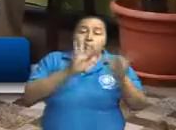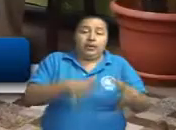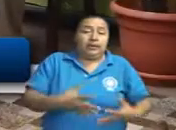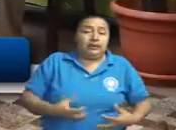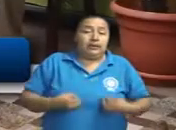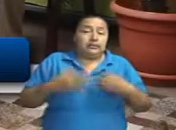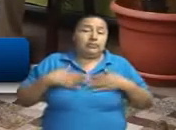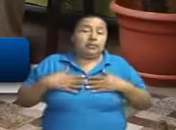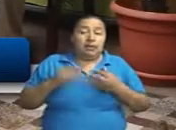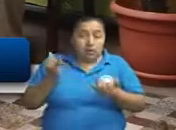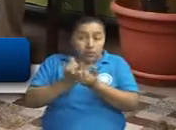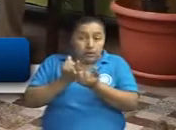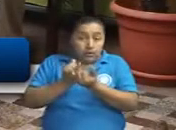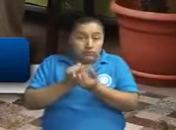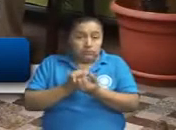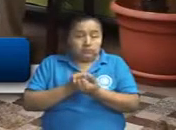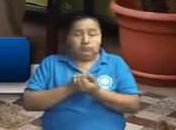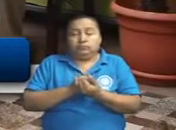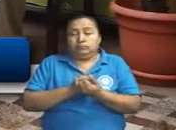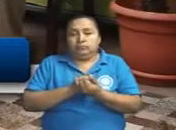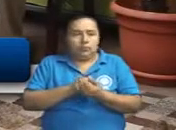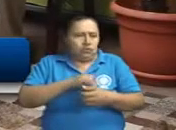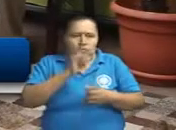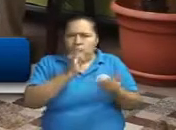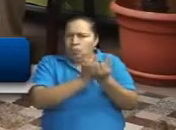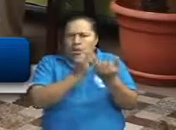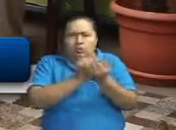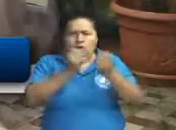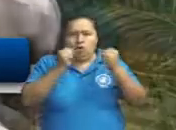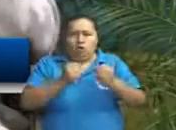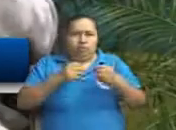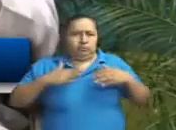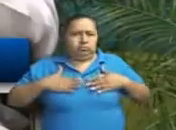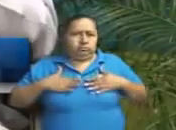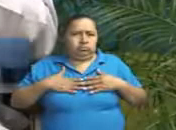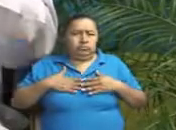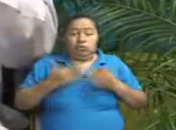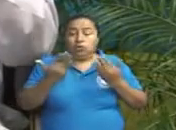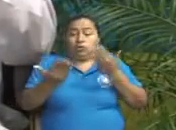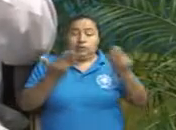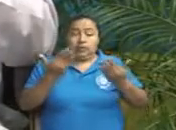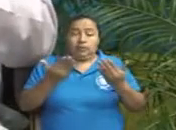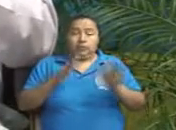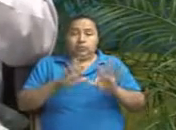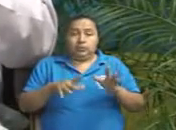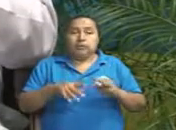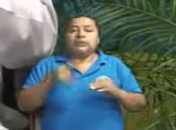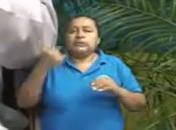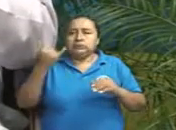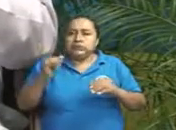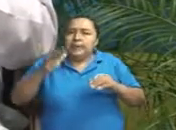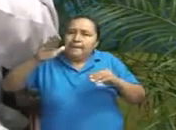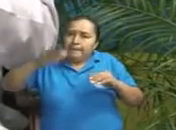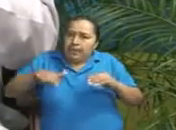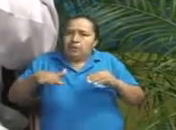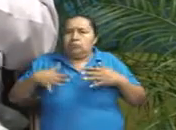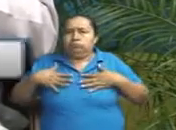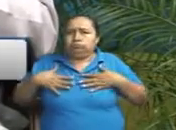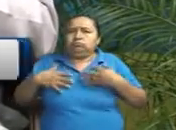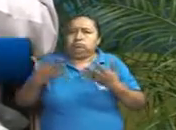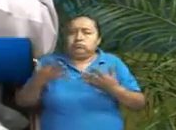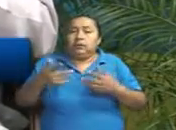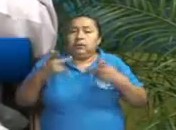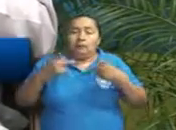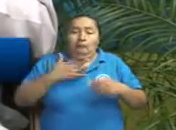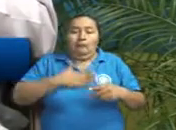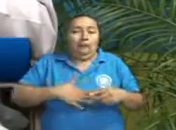Ok. Igual el hombre tiene tejido mamario, o si lo comparamos con la mujer, pues es menos el tejido mamario. Claro. Aquí es